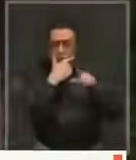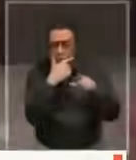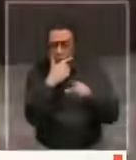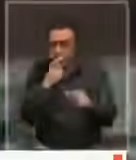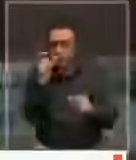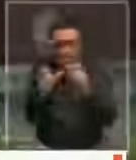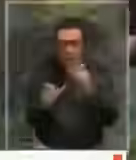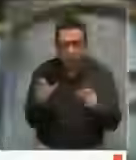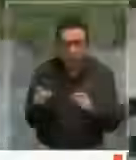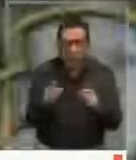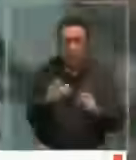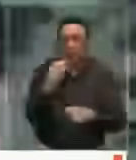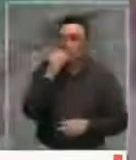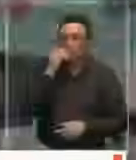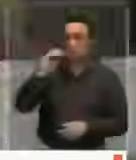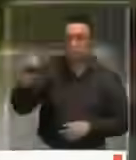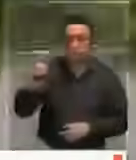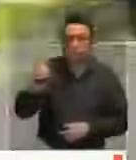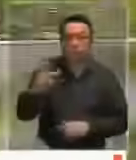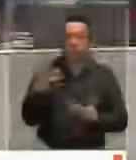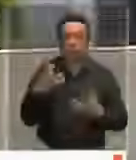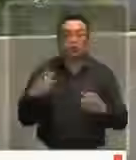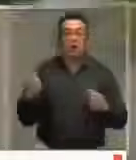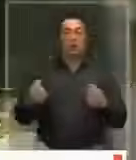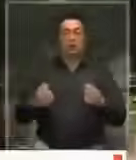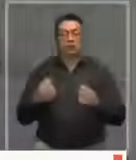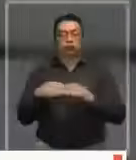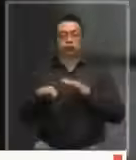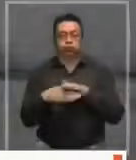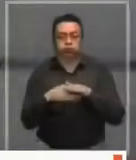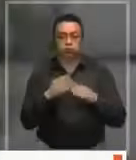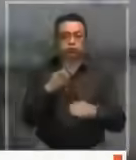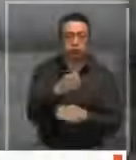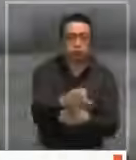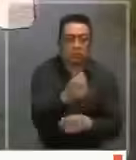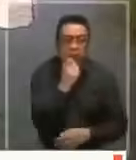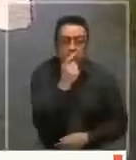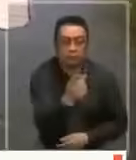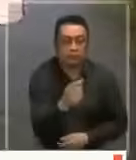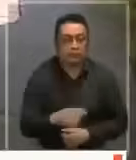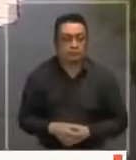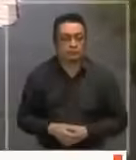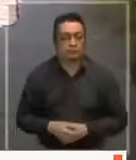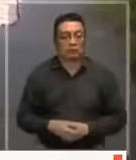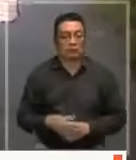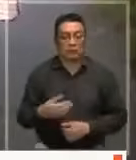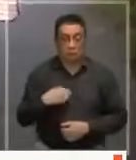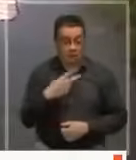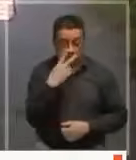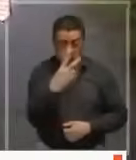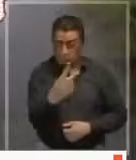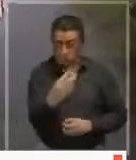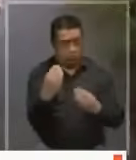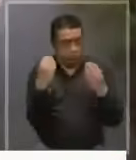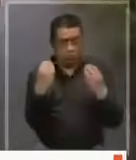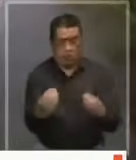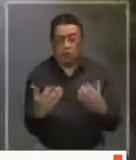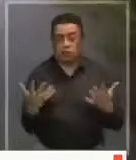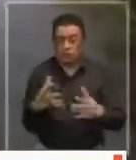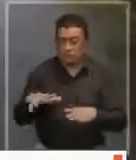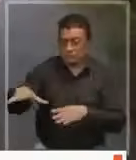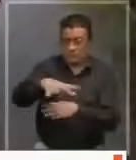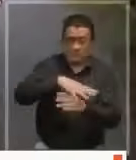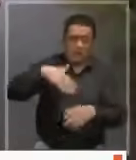personas, dé la alerta para que una patrulla concurra al punto denunciado. Yo lo encuentro excelente porque este era un barrio